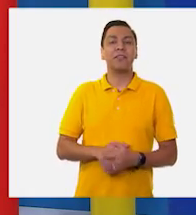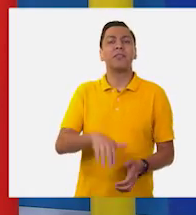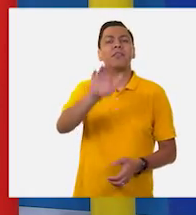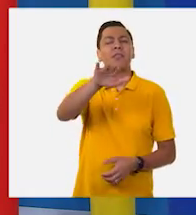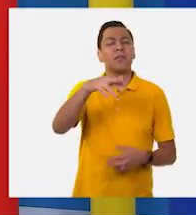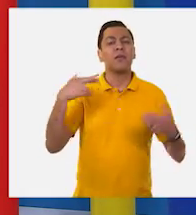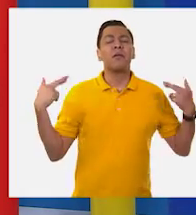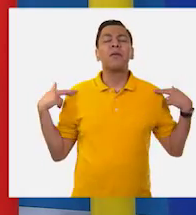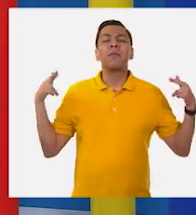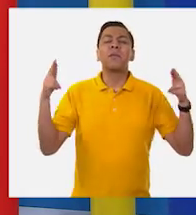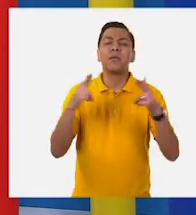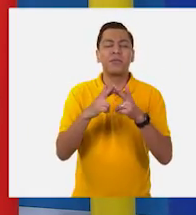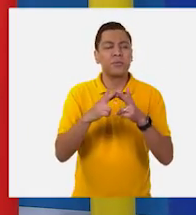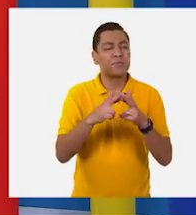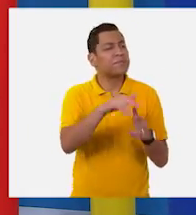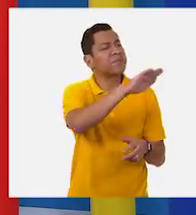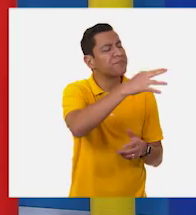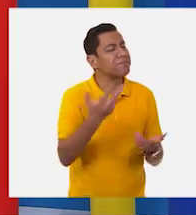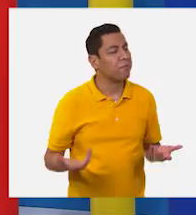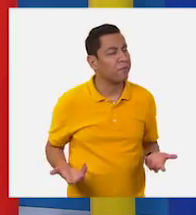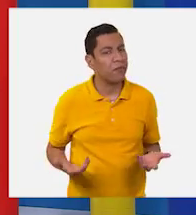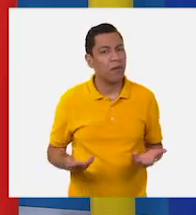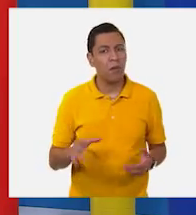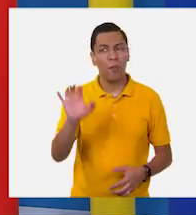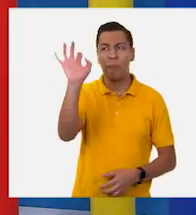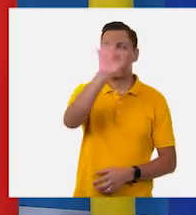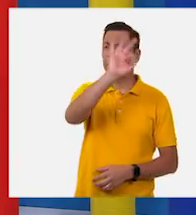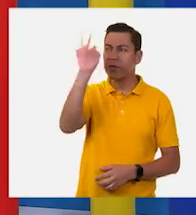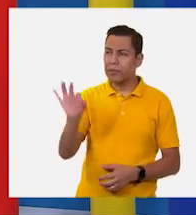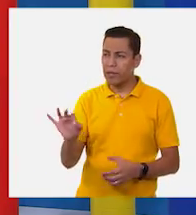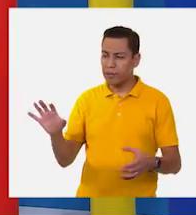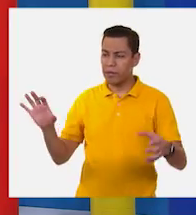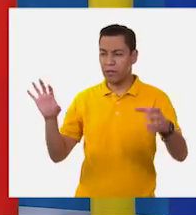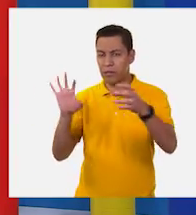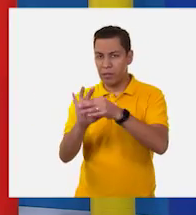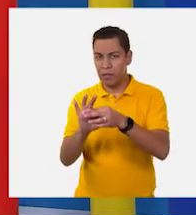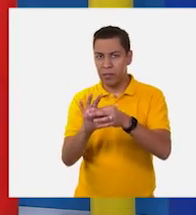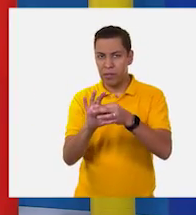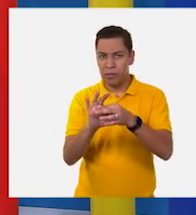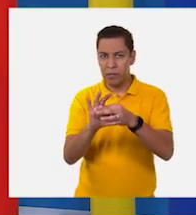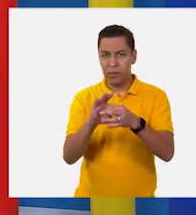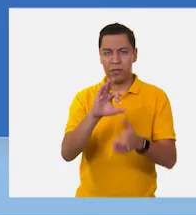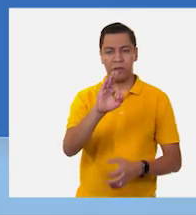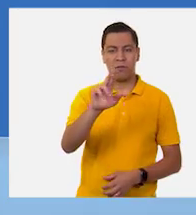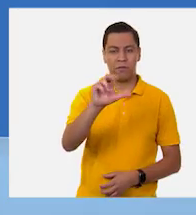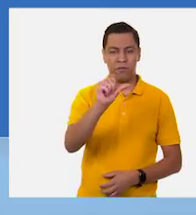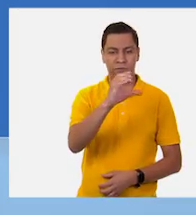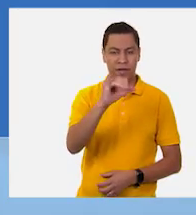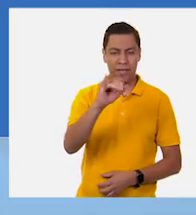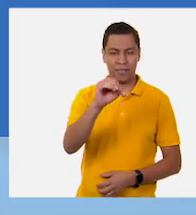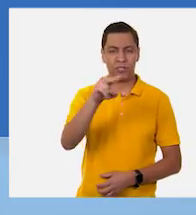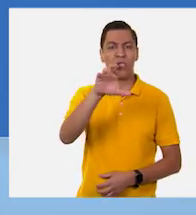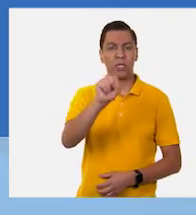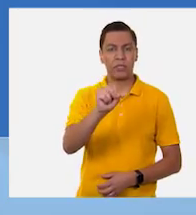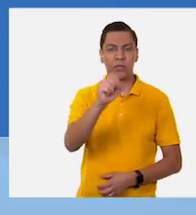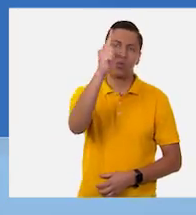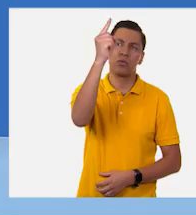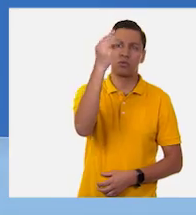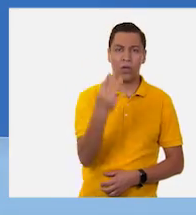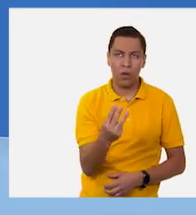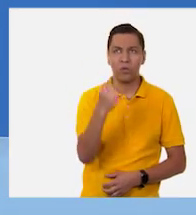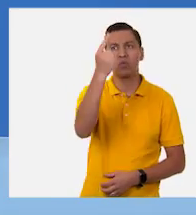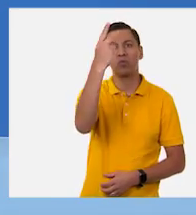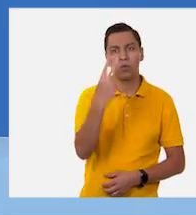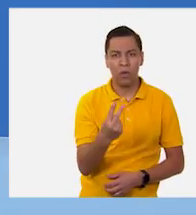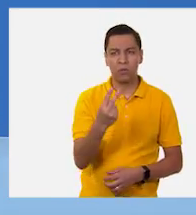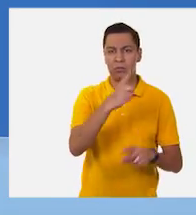me aclarara. ¿Qué relación tienen los porcentajes con las fracciones? Bueno, yo entendí que